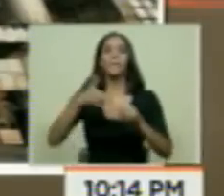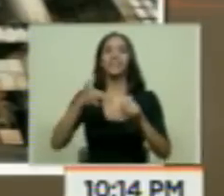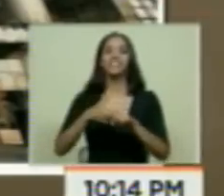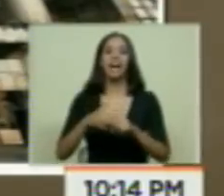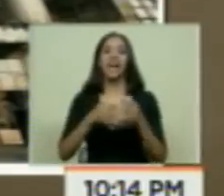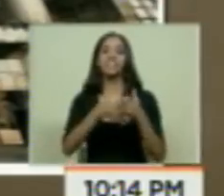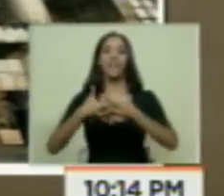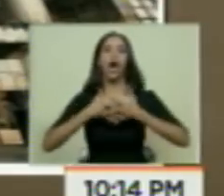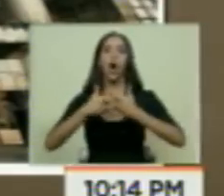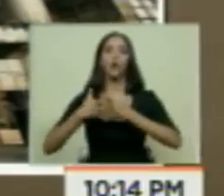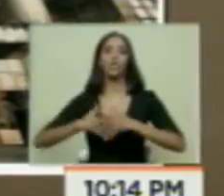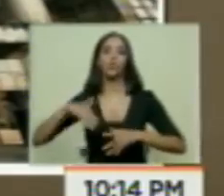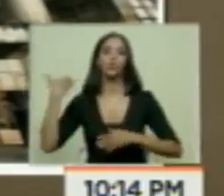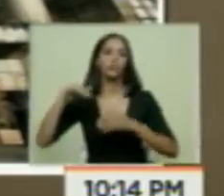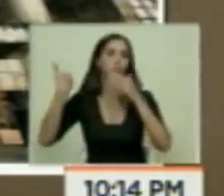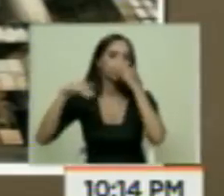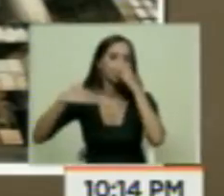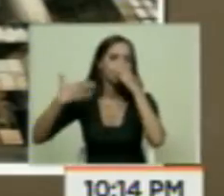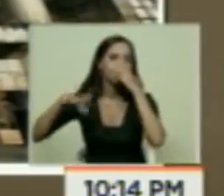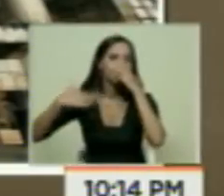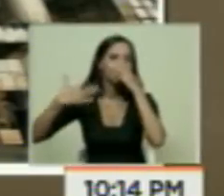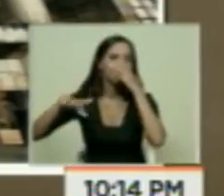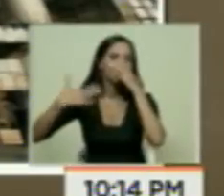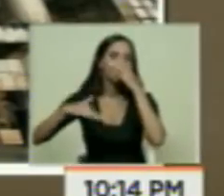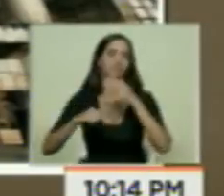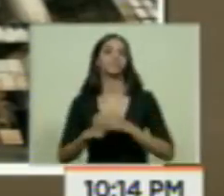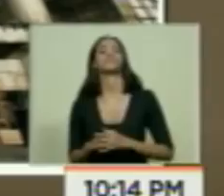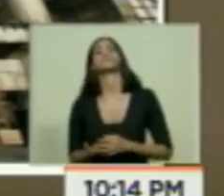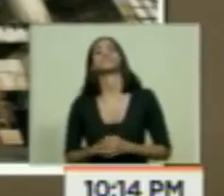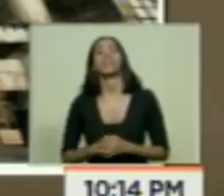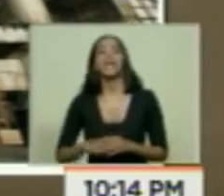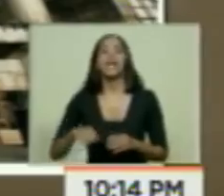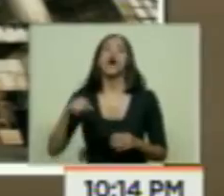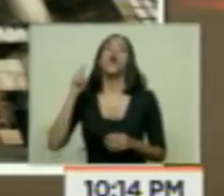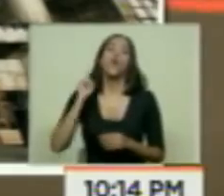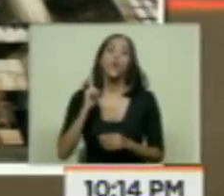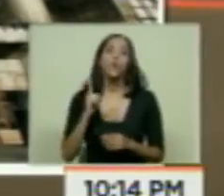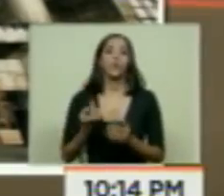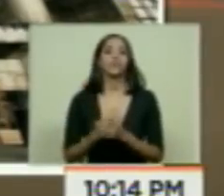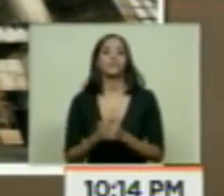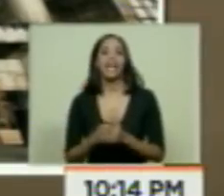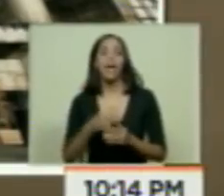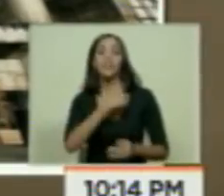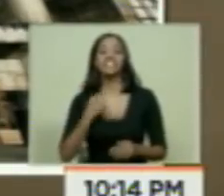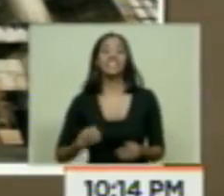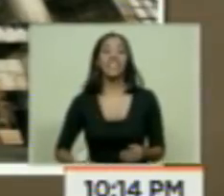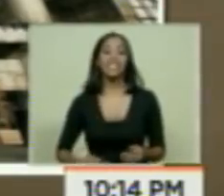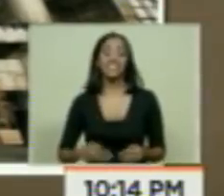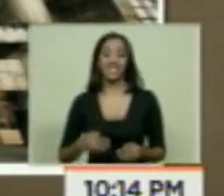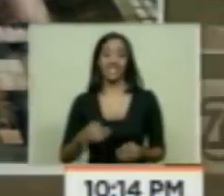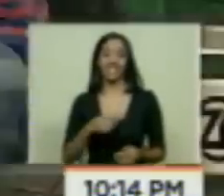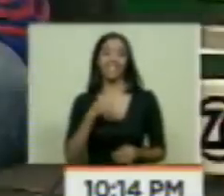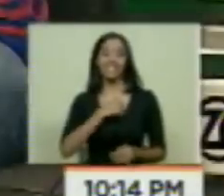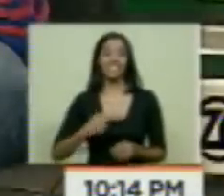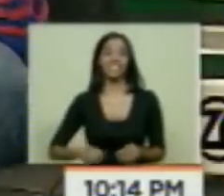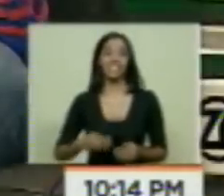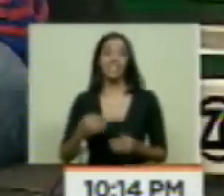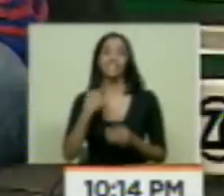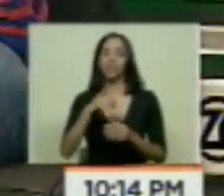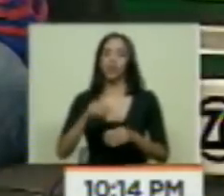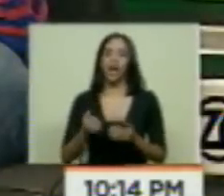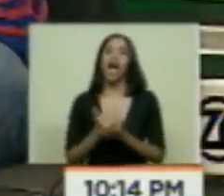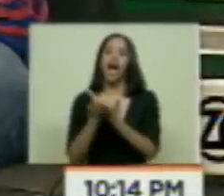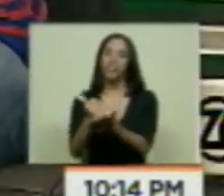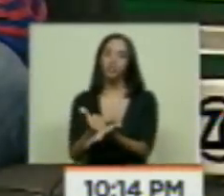Unidos también. Una declaración de Mike Pence diciendo que el presidente de China le lanzó un salvavidas a Nicolás Maduro